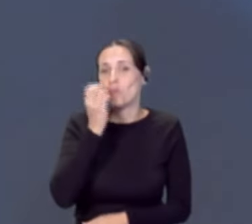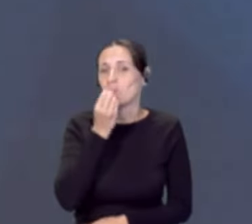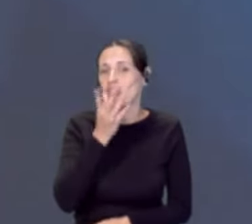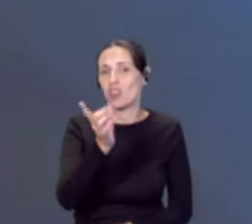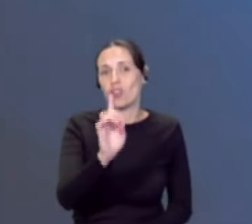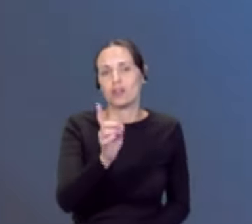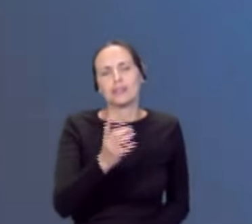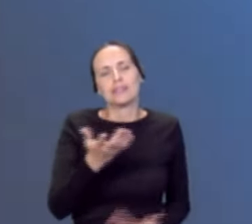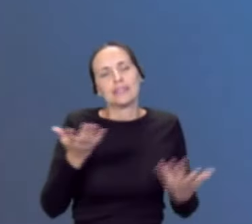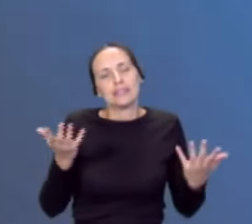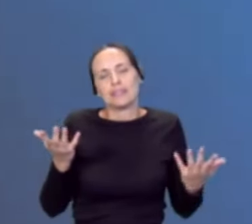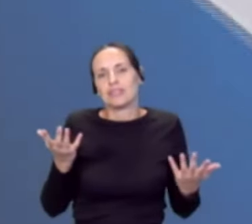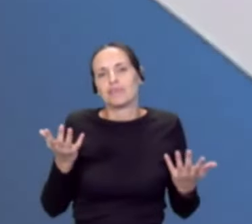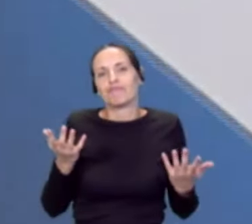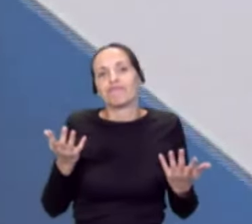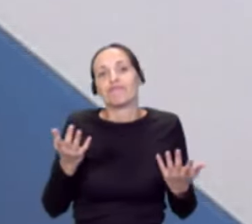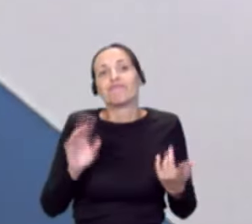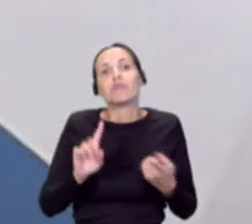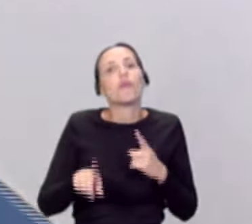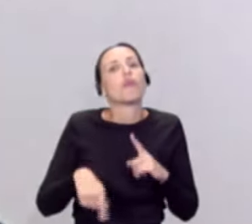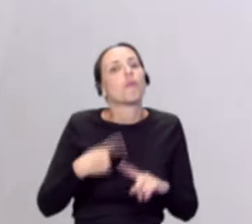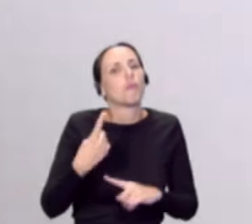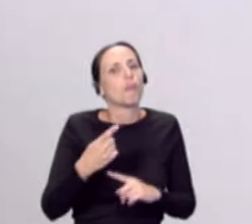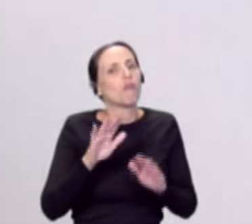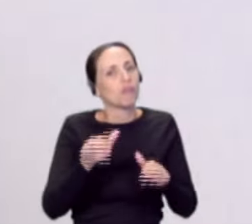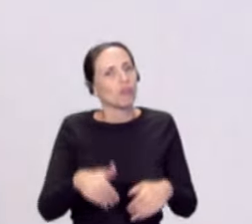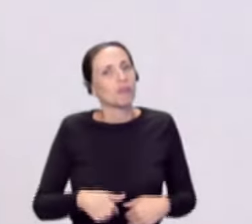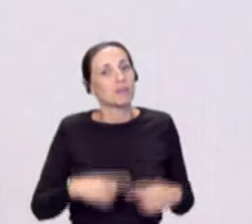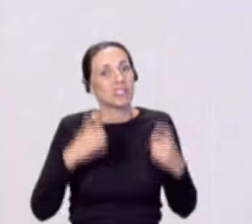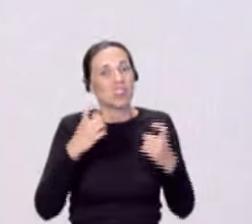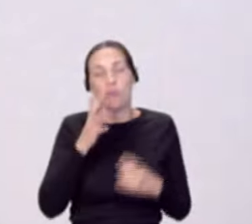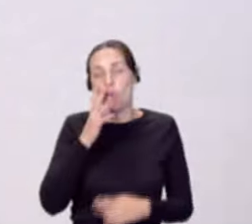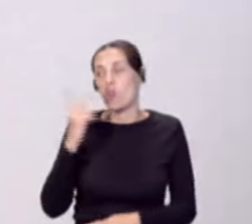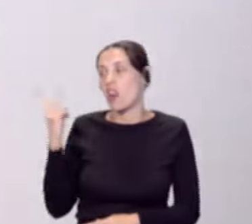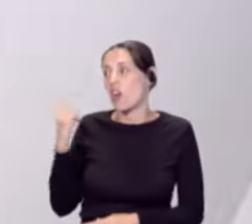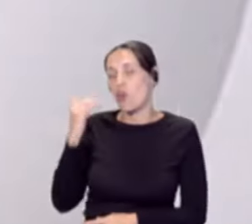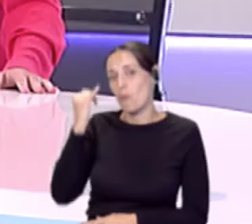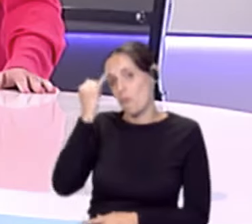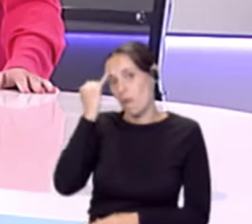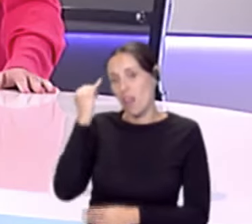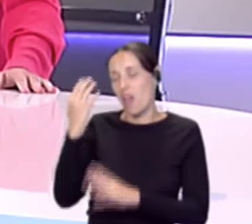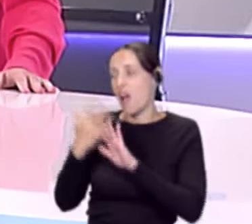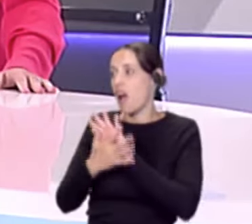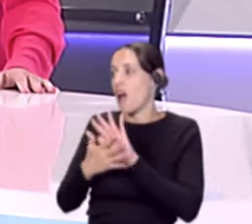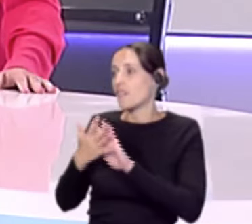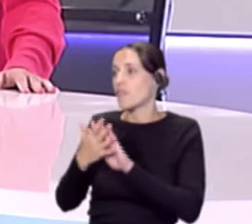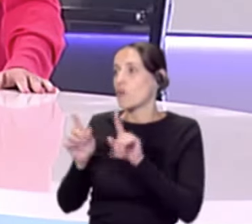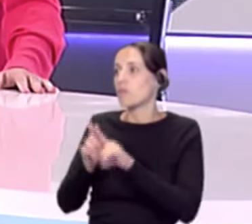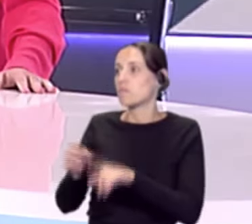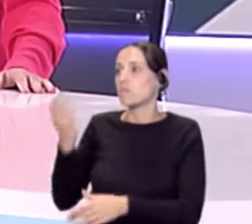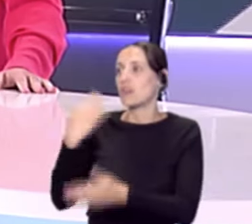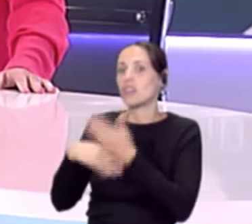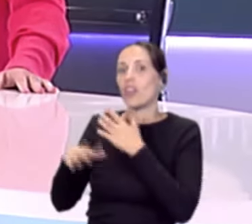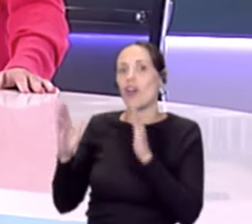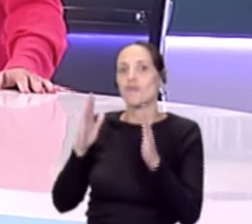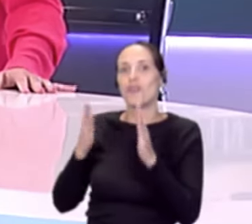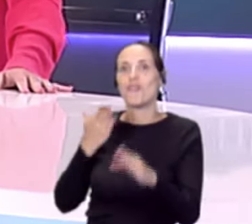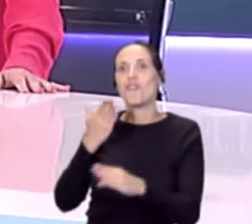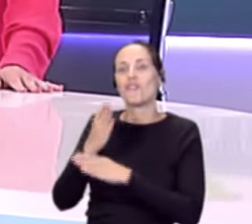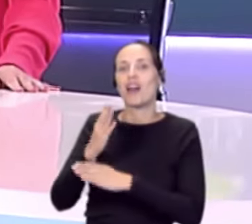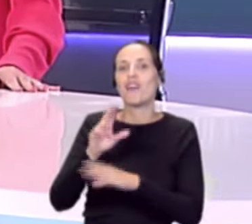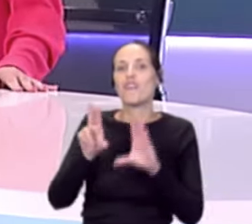a nuestros compañeros. Vamos a intentar volver a ese sitio. Lo estábamos comentando antes, María y yo, recordando esa época en la que ibas al videoclub